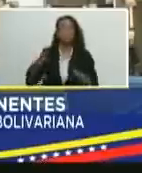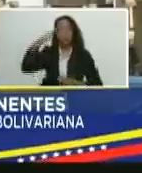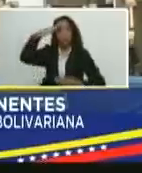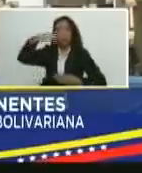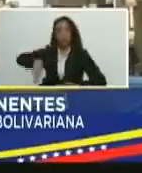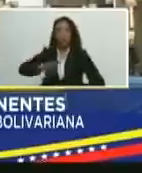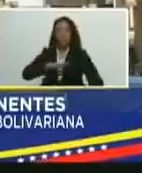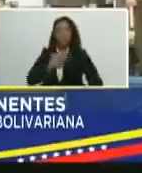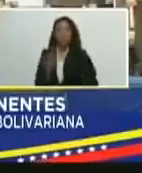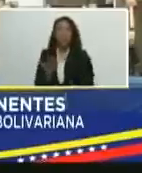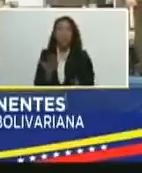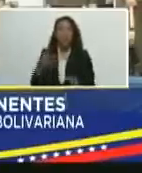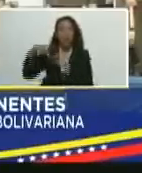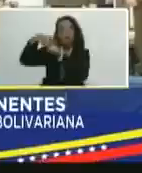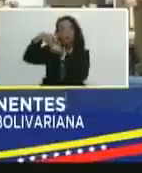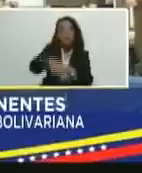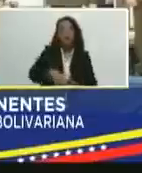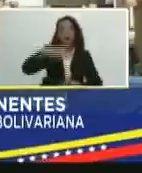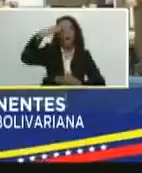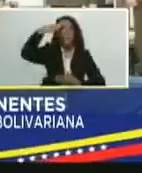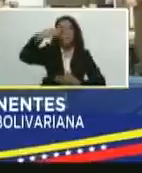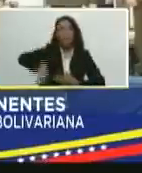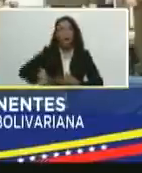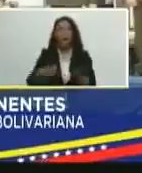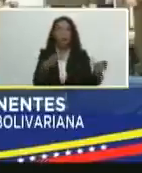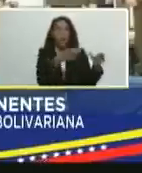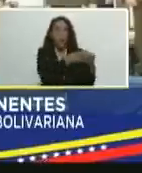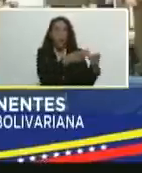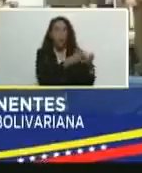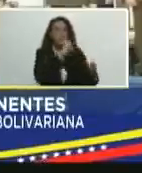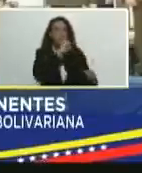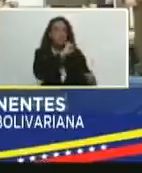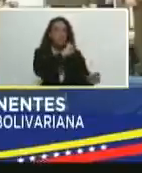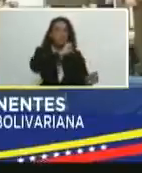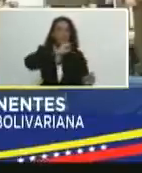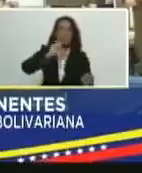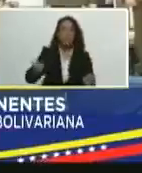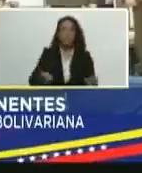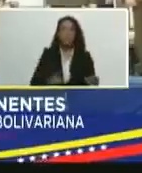Quisieran ver humillada a nuestra Fuerza Armada Nacional Bolivariana.